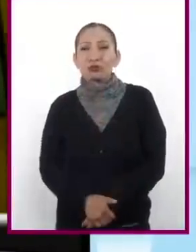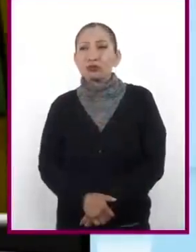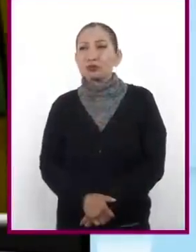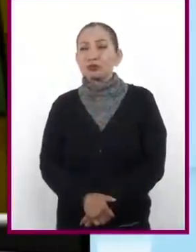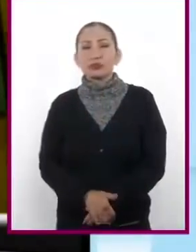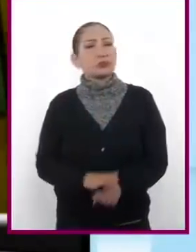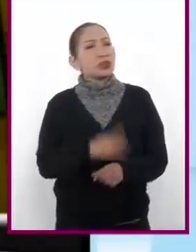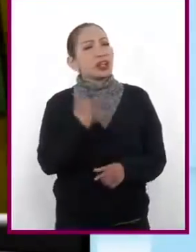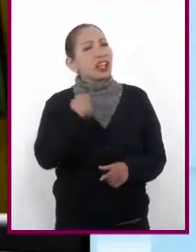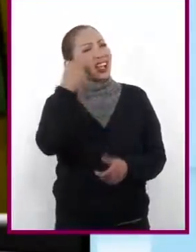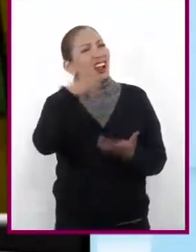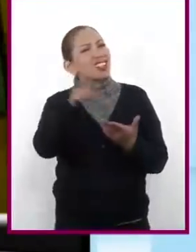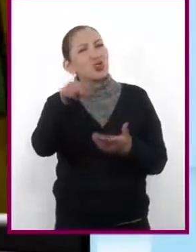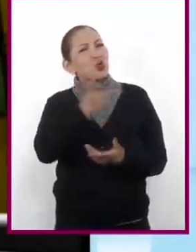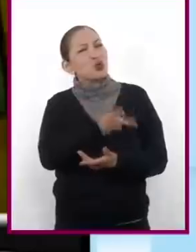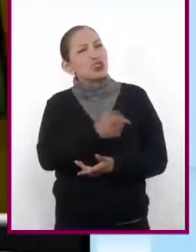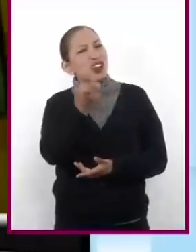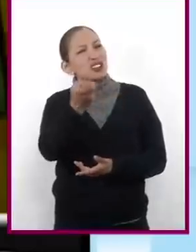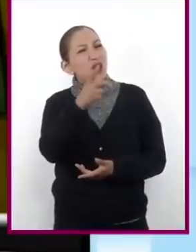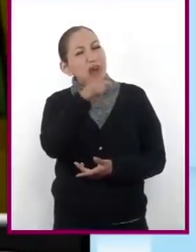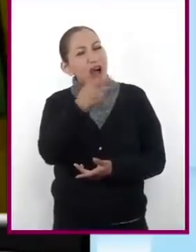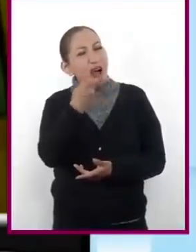cree que se deba que ya no quieren hablar?